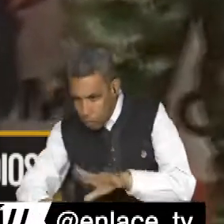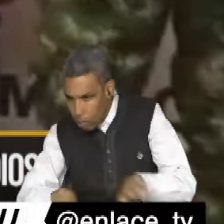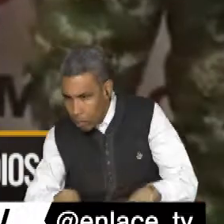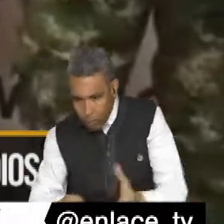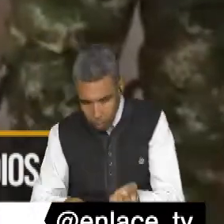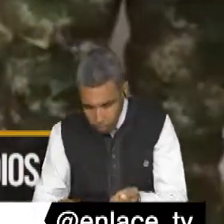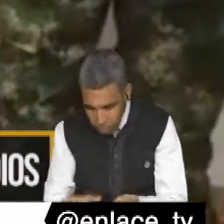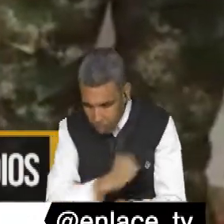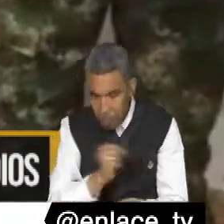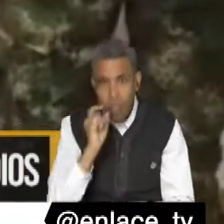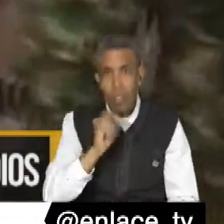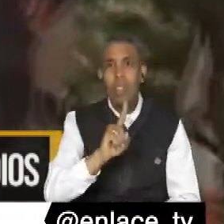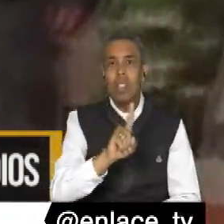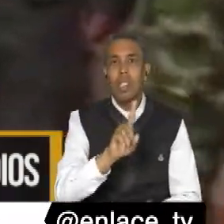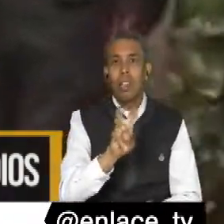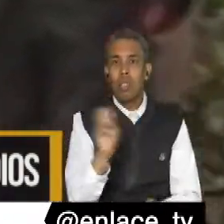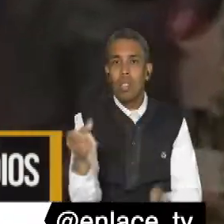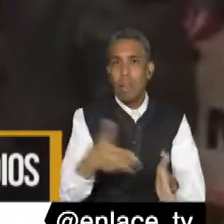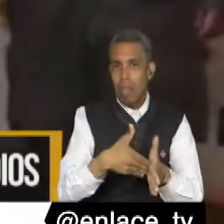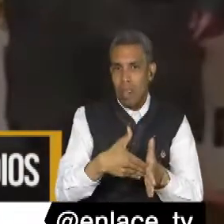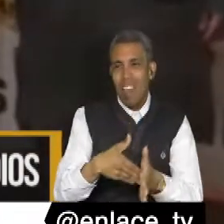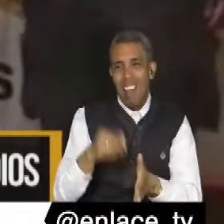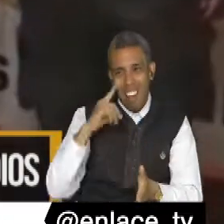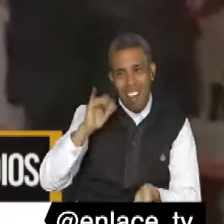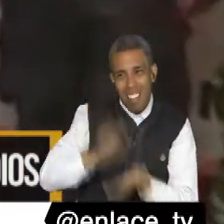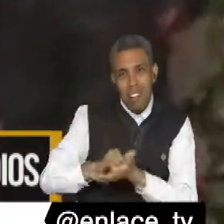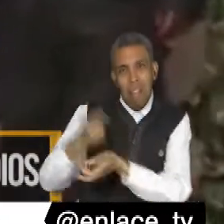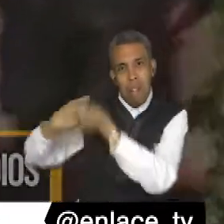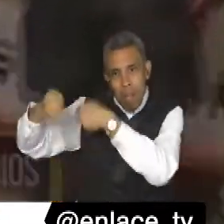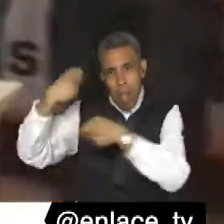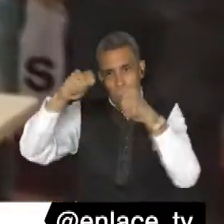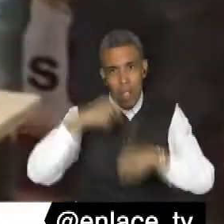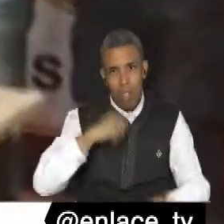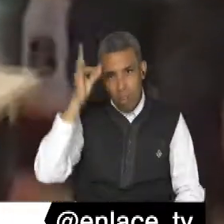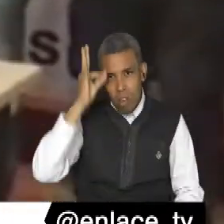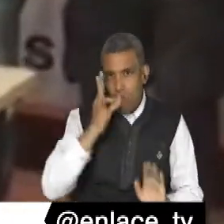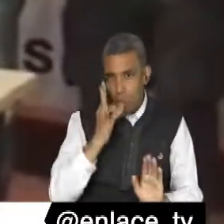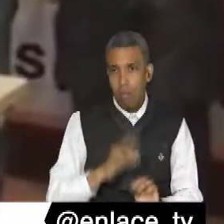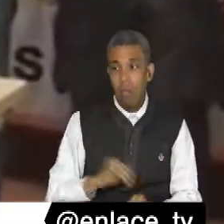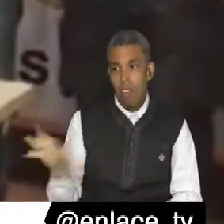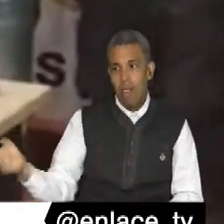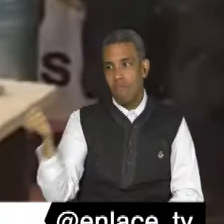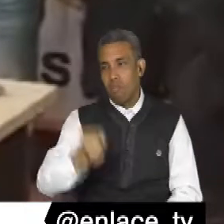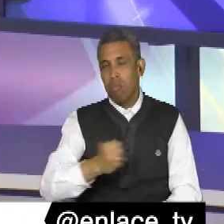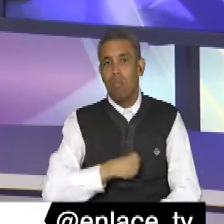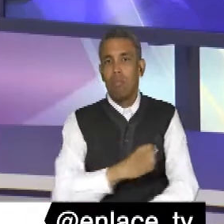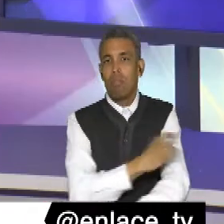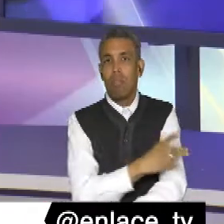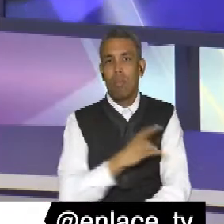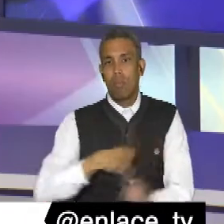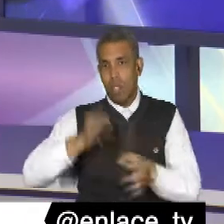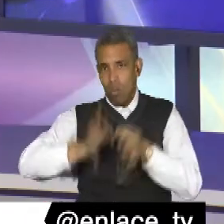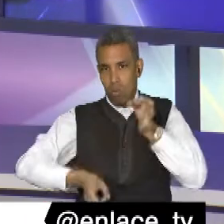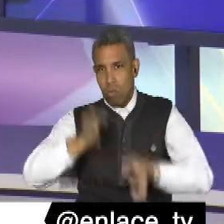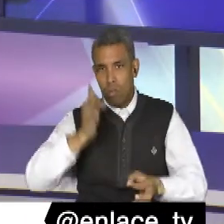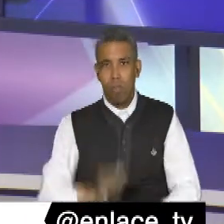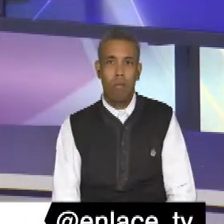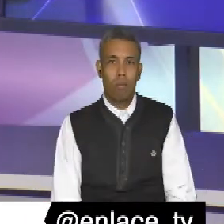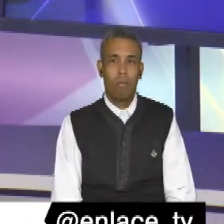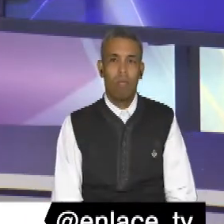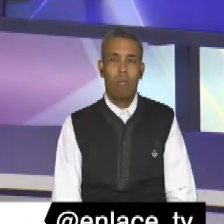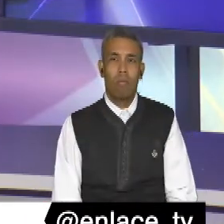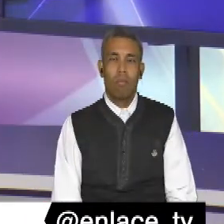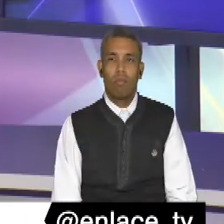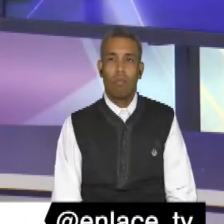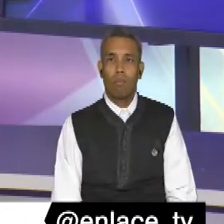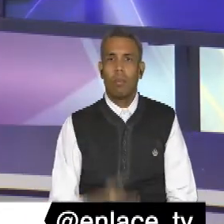al Palacio de Justicia y allí un juez de la República les definirá su situación jurídica. La policía también